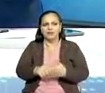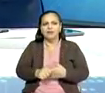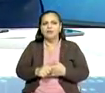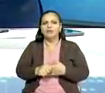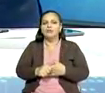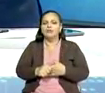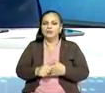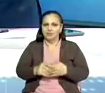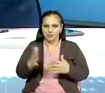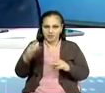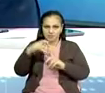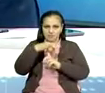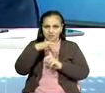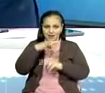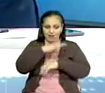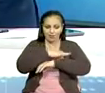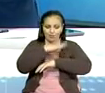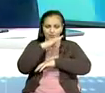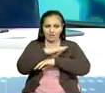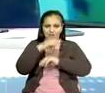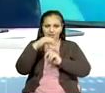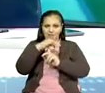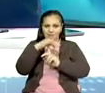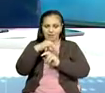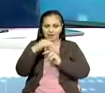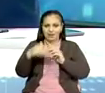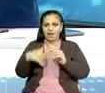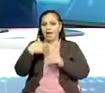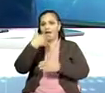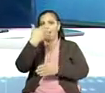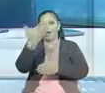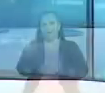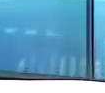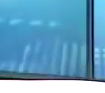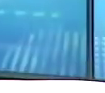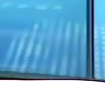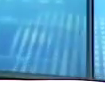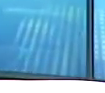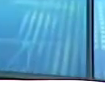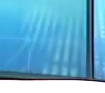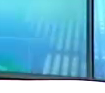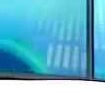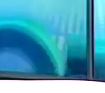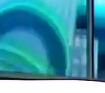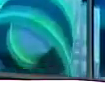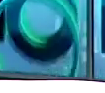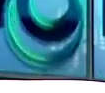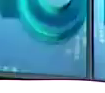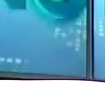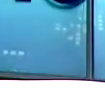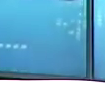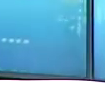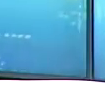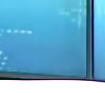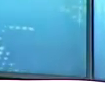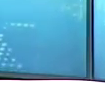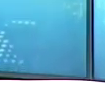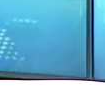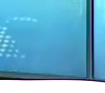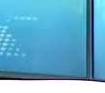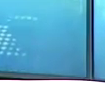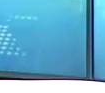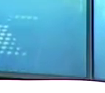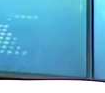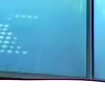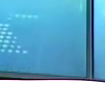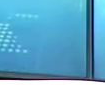digo que viniendo del parque de Urdesa hacia Las Monjas, en Las Monjas ahí ya está la contravía, porque la